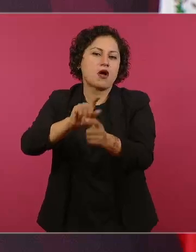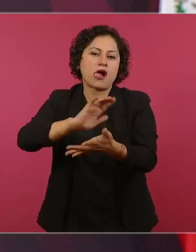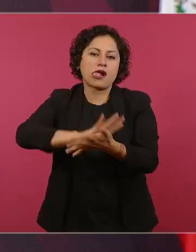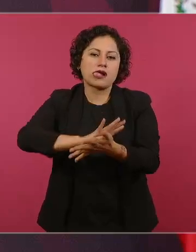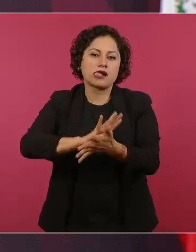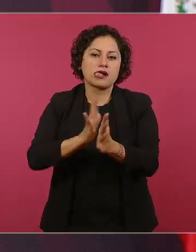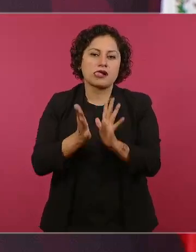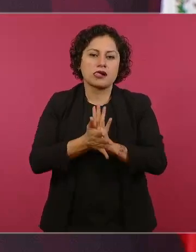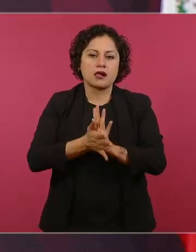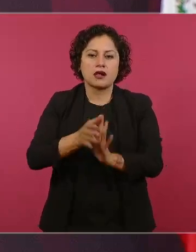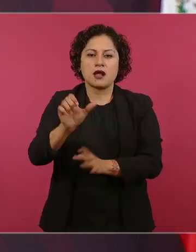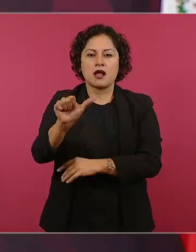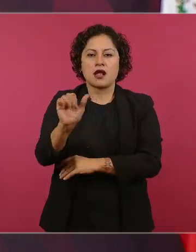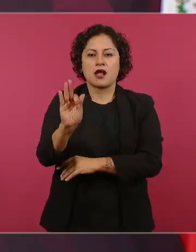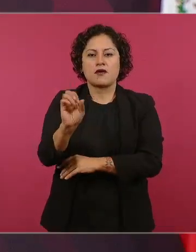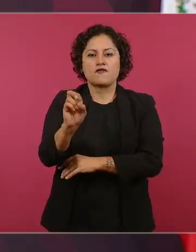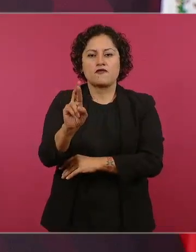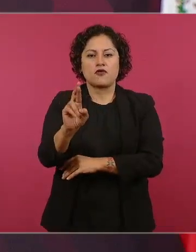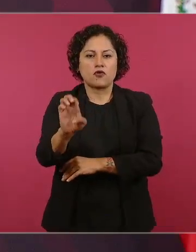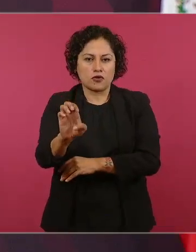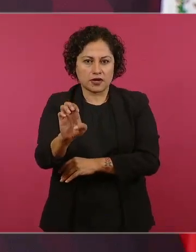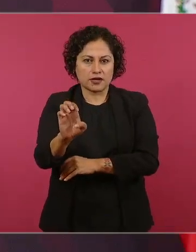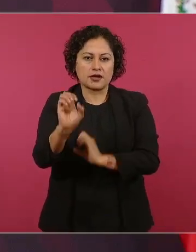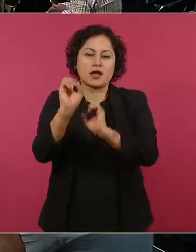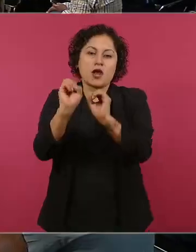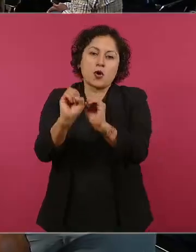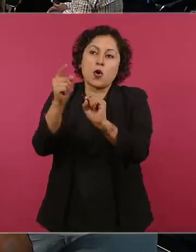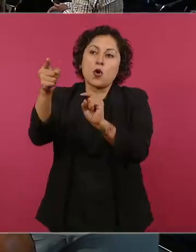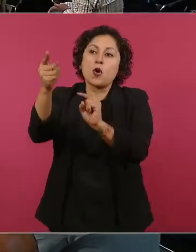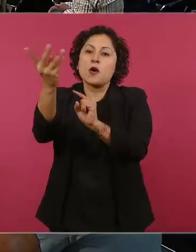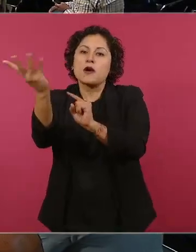o los amigos de sus jefes.